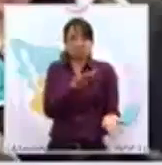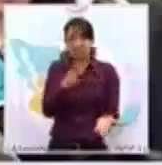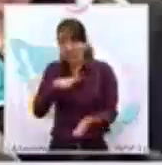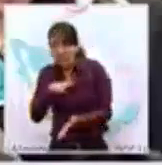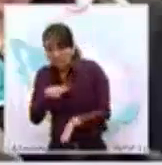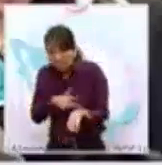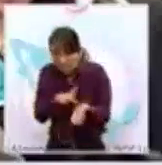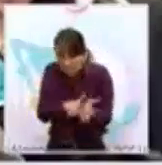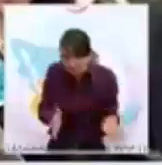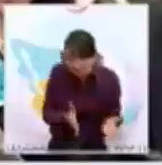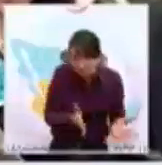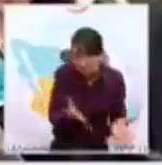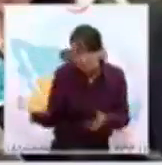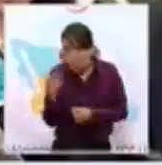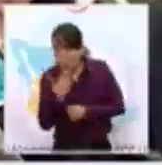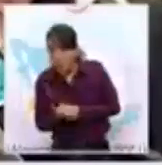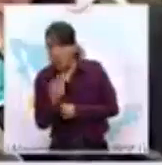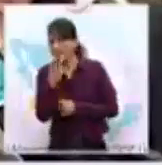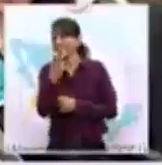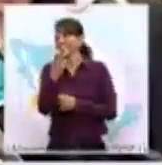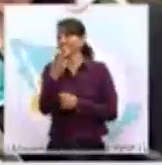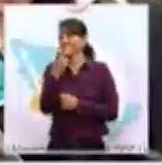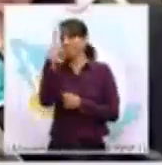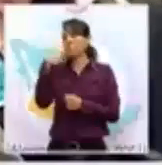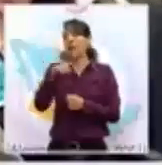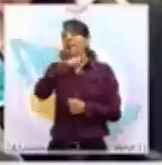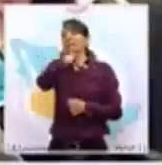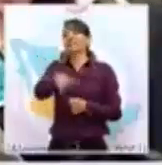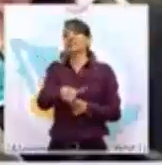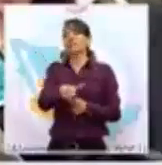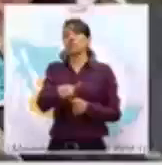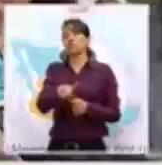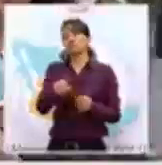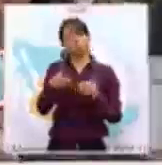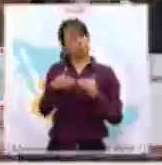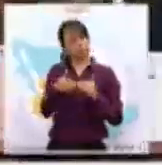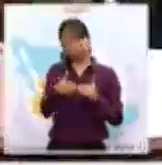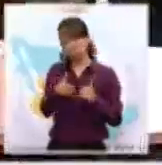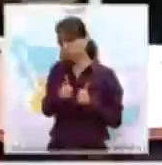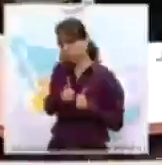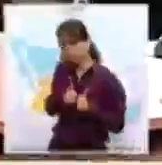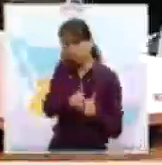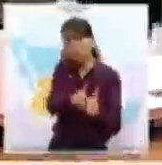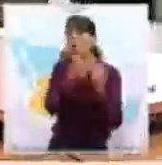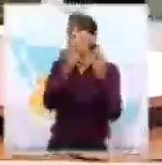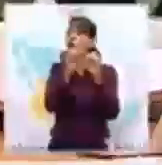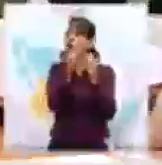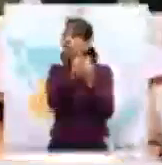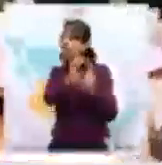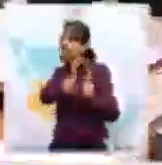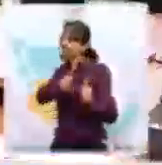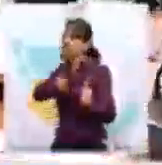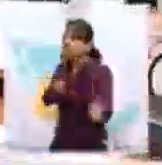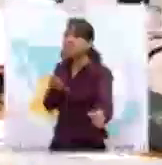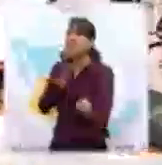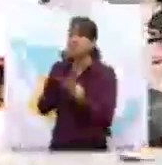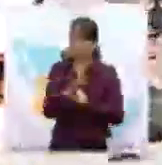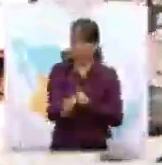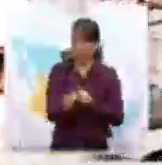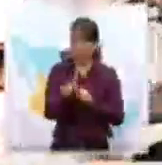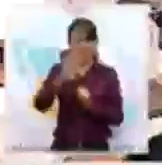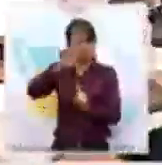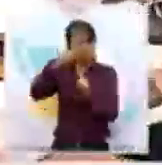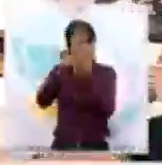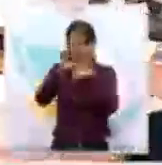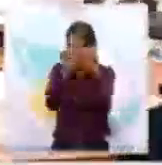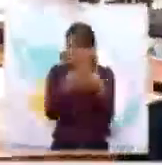diría que tenemos hoy sobre la mesa una reforma educativa que tiene como centro fundamental la calidad y el tratar